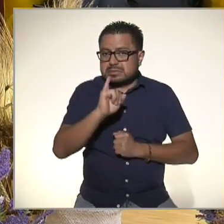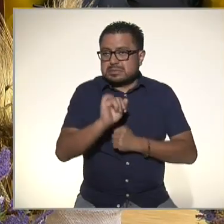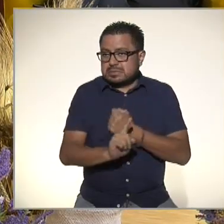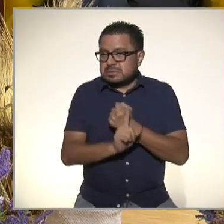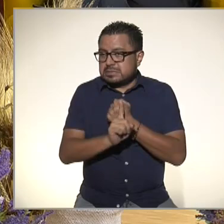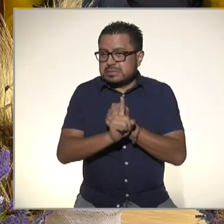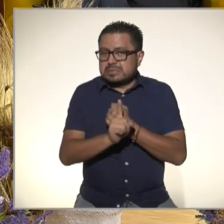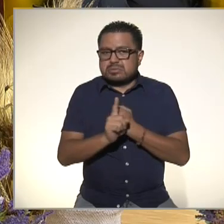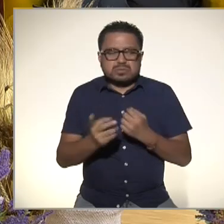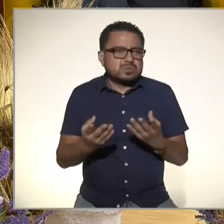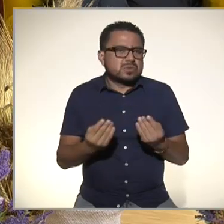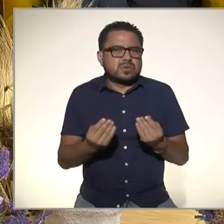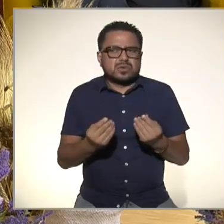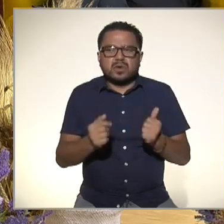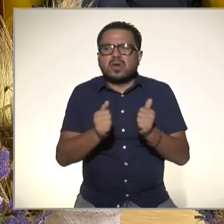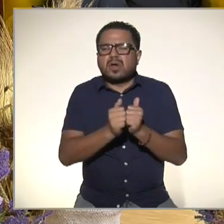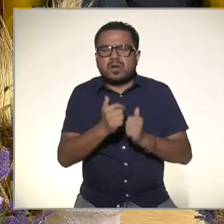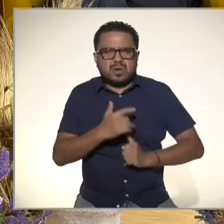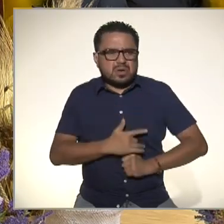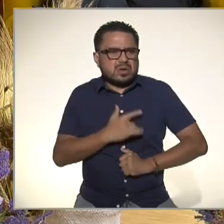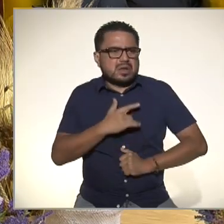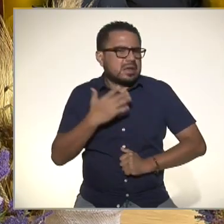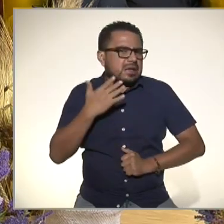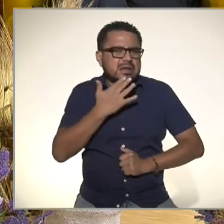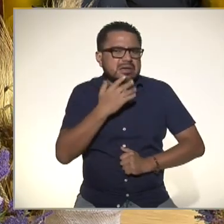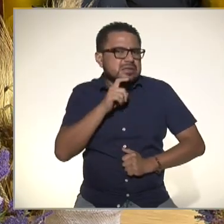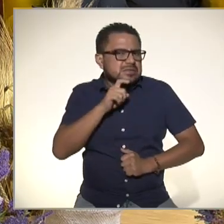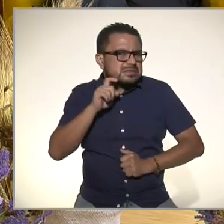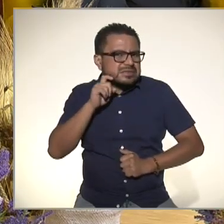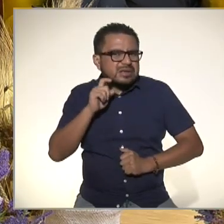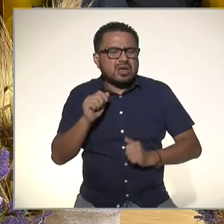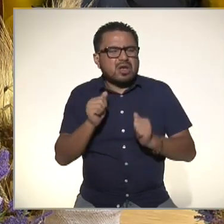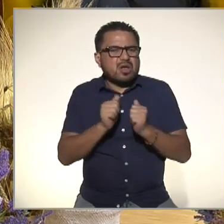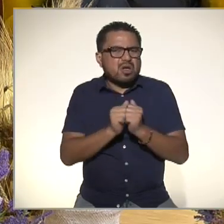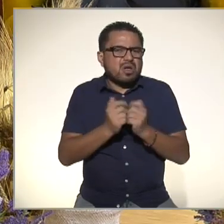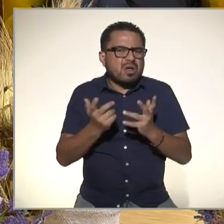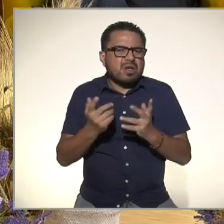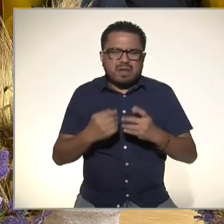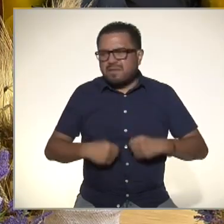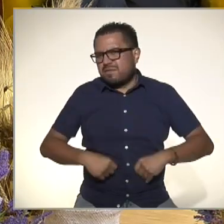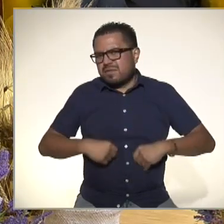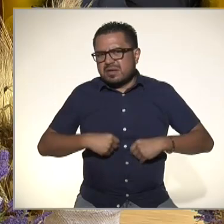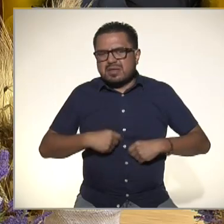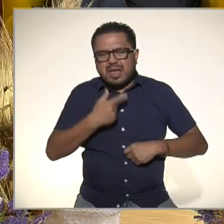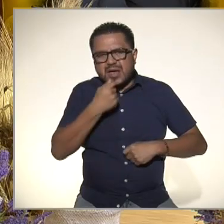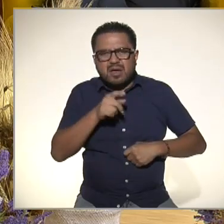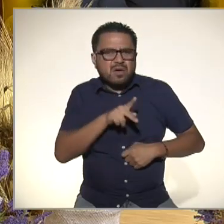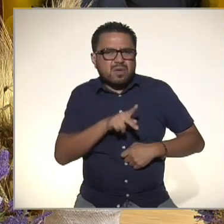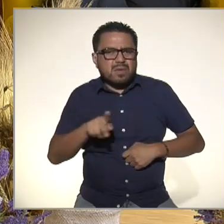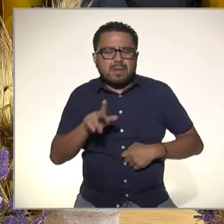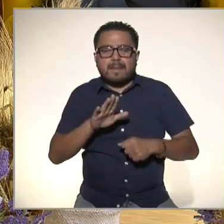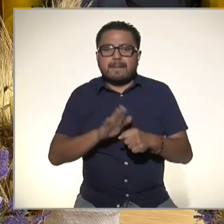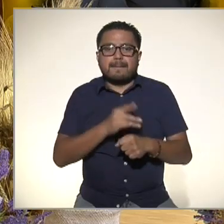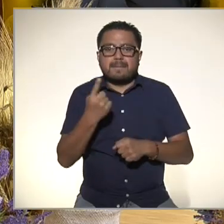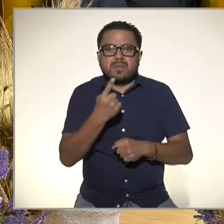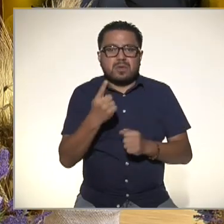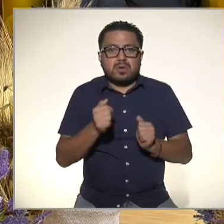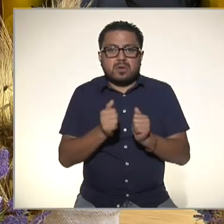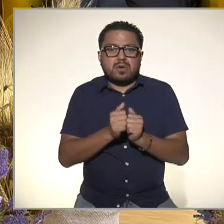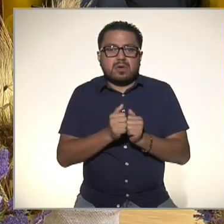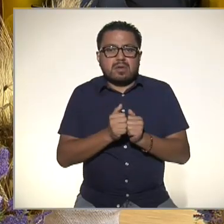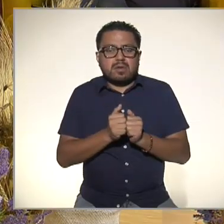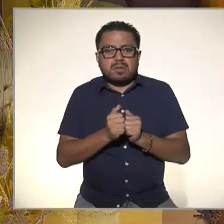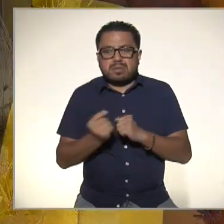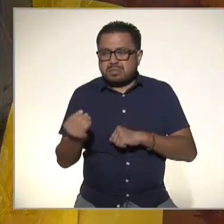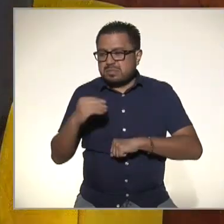muchísimo en el goce sexual, ¿no? En el disfrute de la vida sexual de los hombres, porque con una